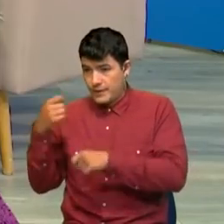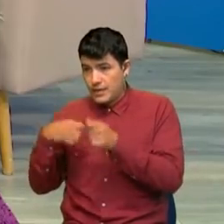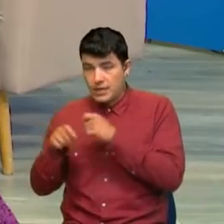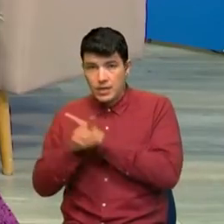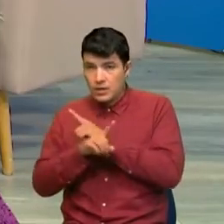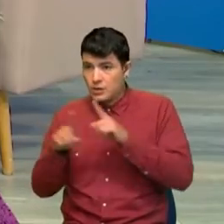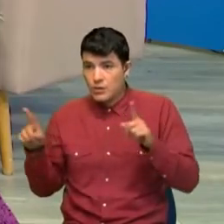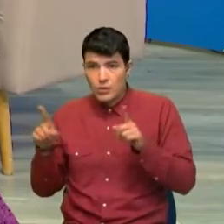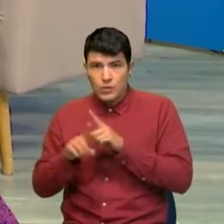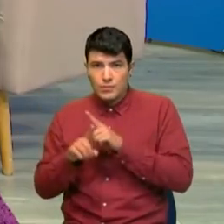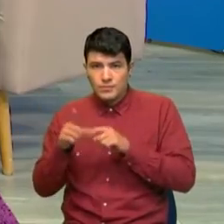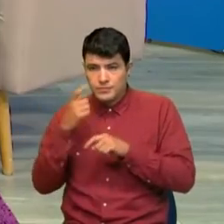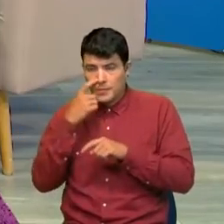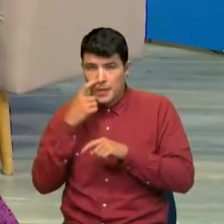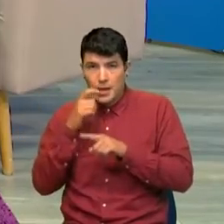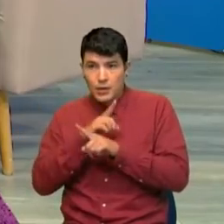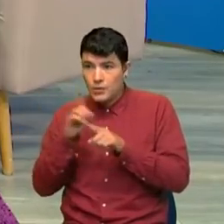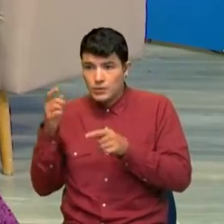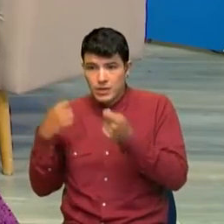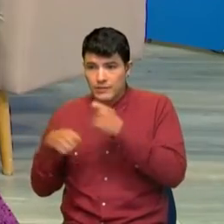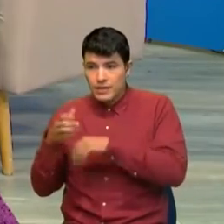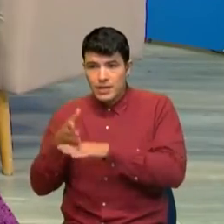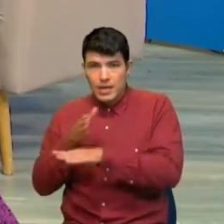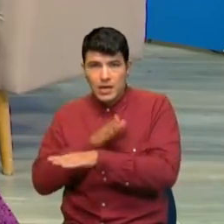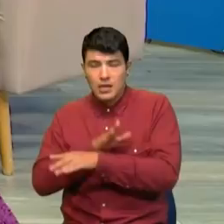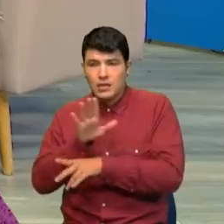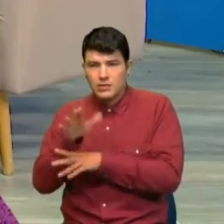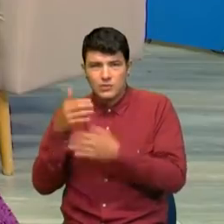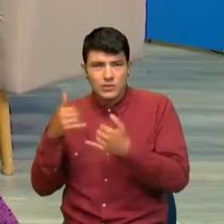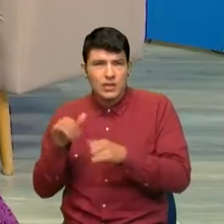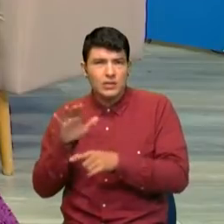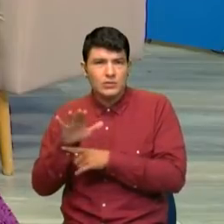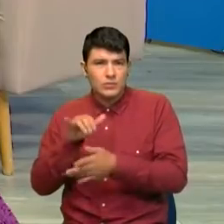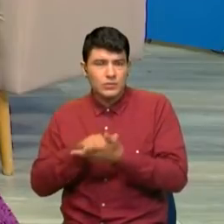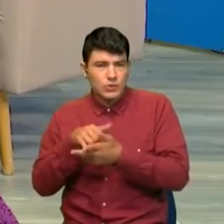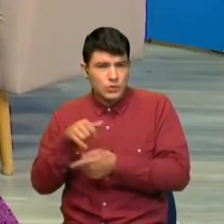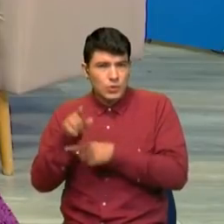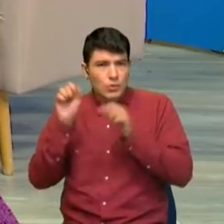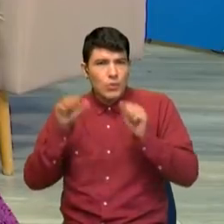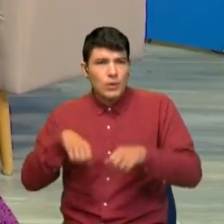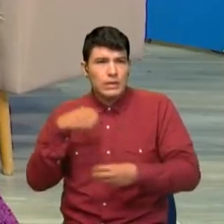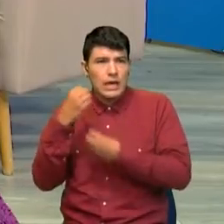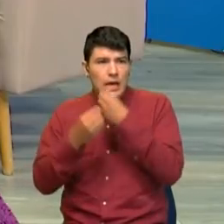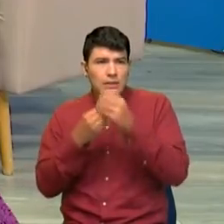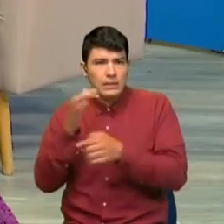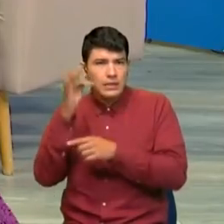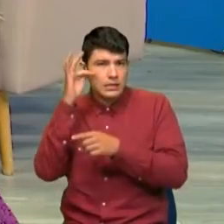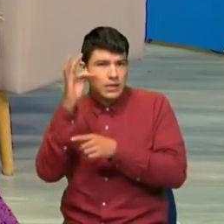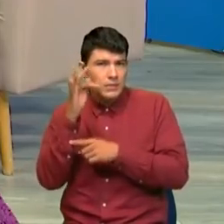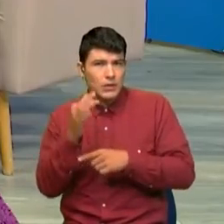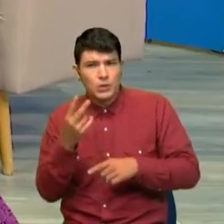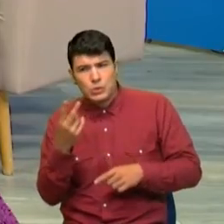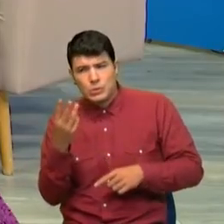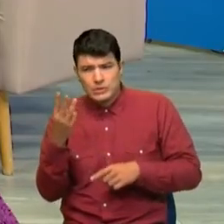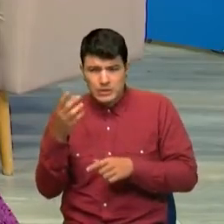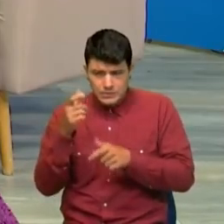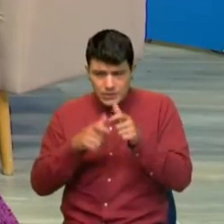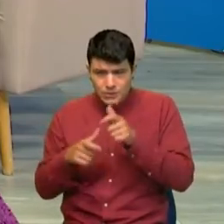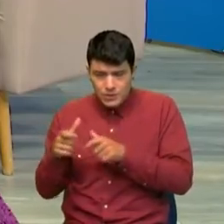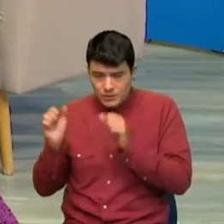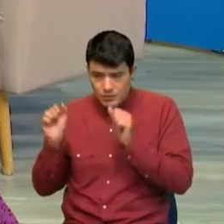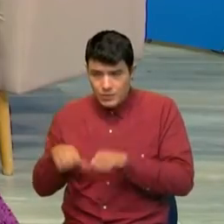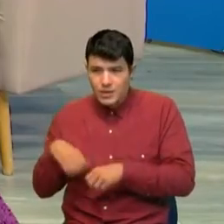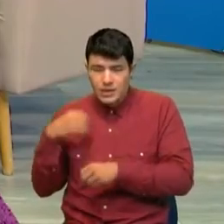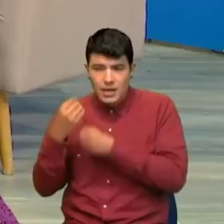no se vende, pues antes de morirse, pues ya son de avanzada edad, pueden hacer testamento a unas dos o tres personas.